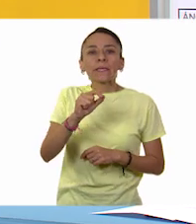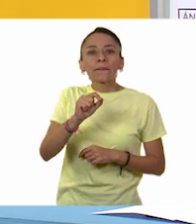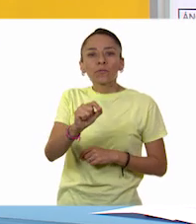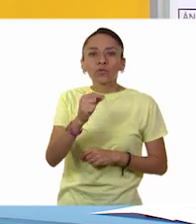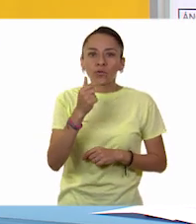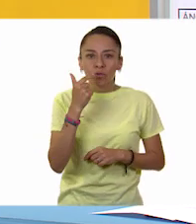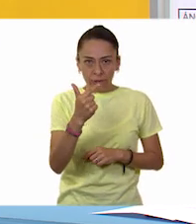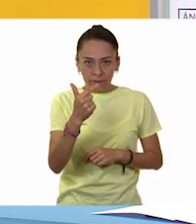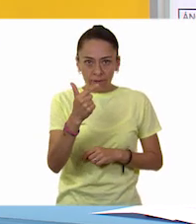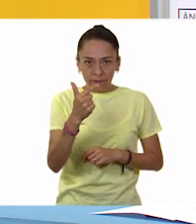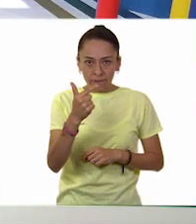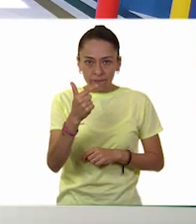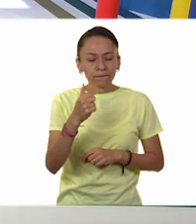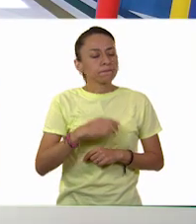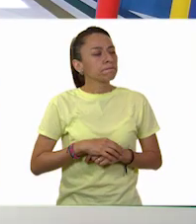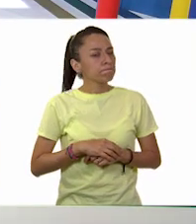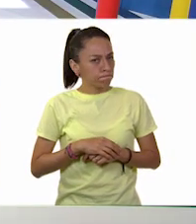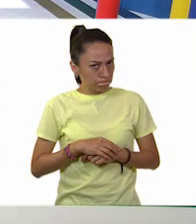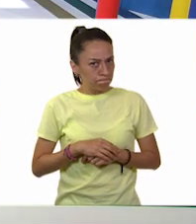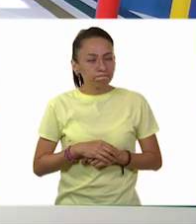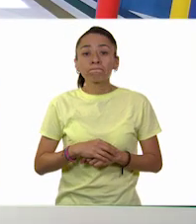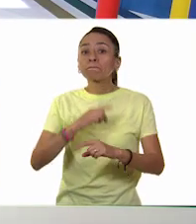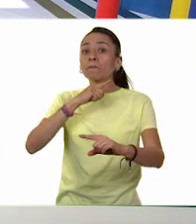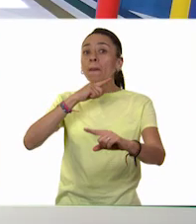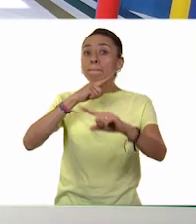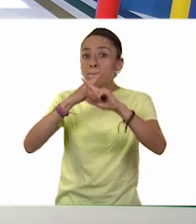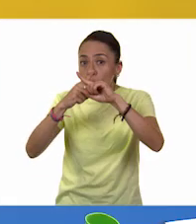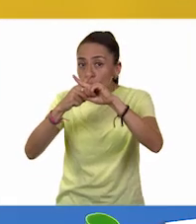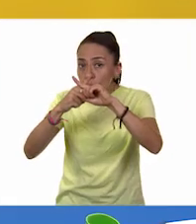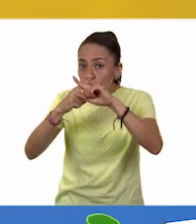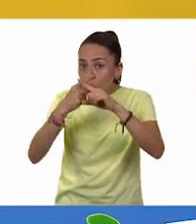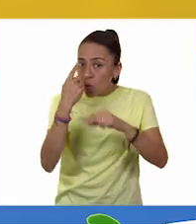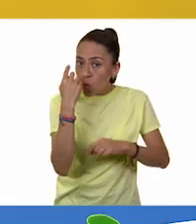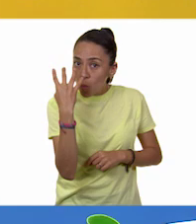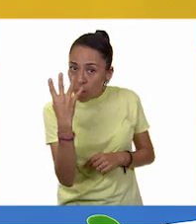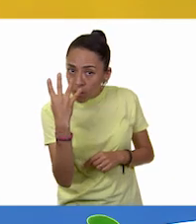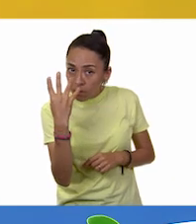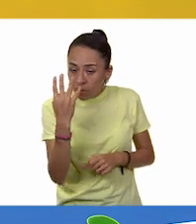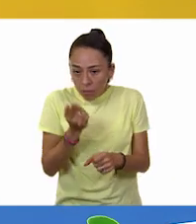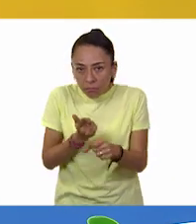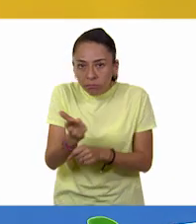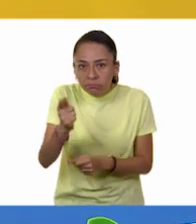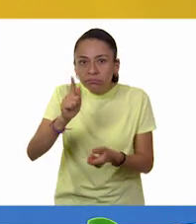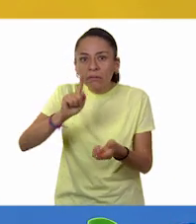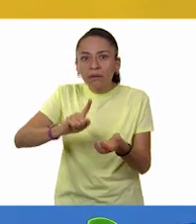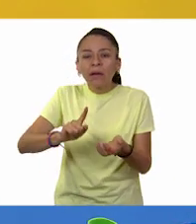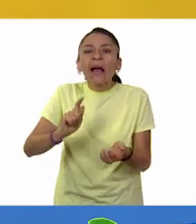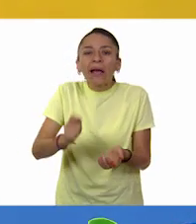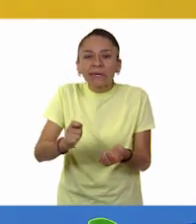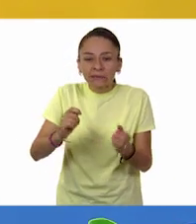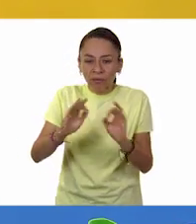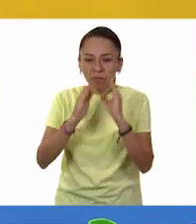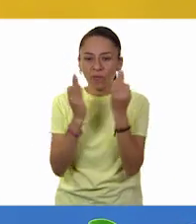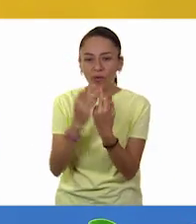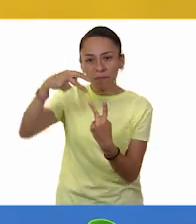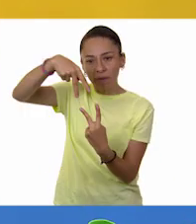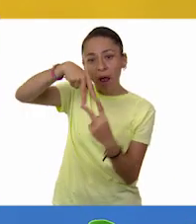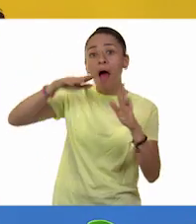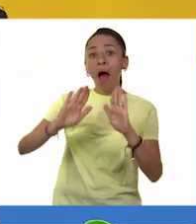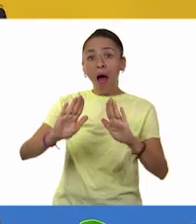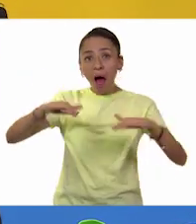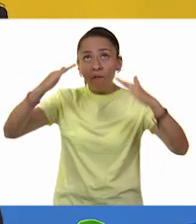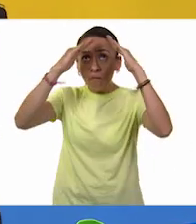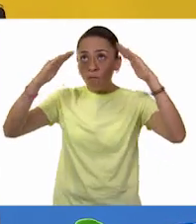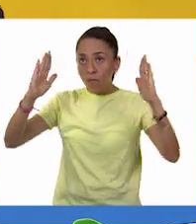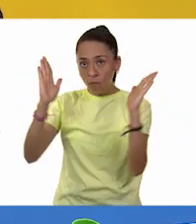Sí. por 4 para calcular el perímetro del rombo. Maestra, ¿en esta ocasión